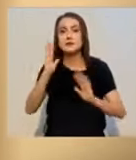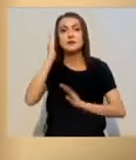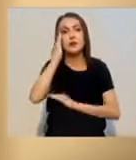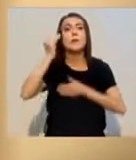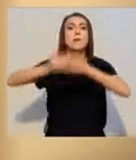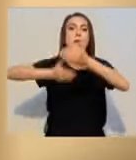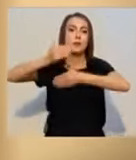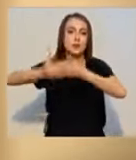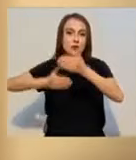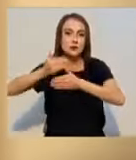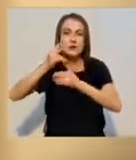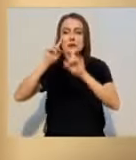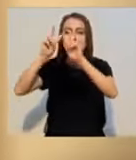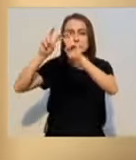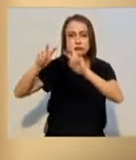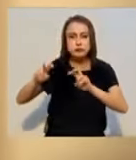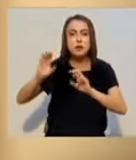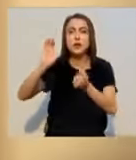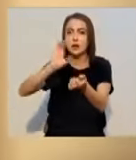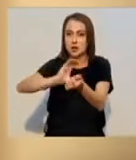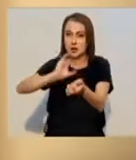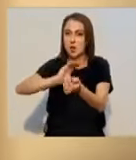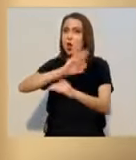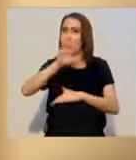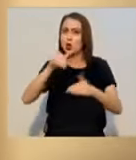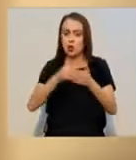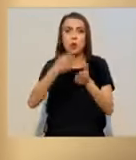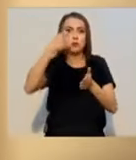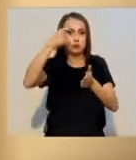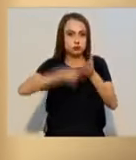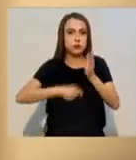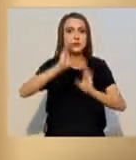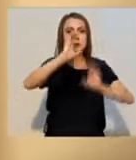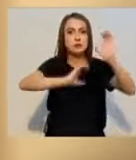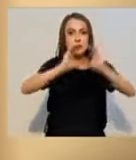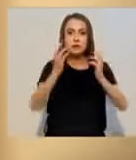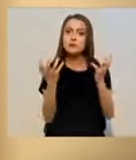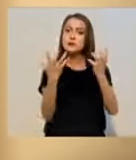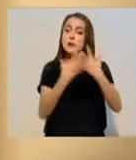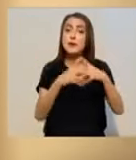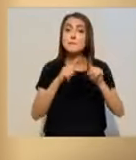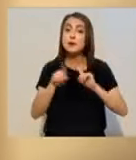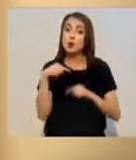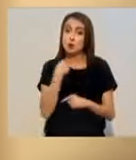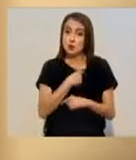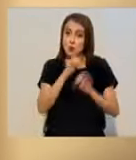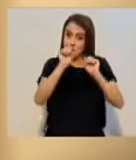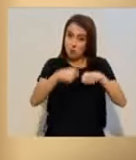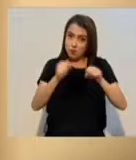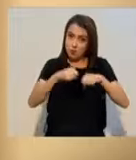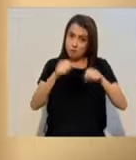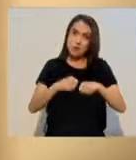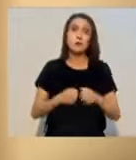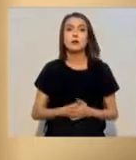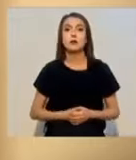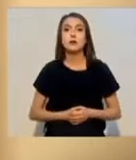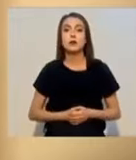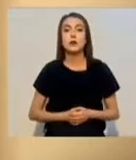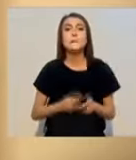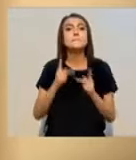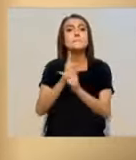siguen los procesos de estudio clínico y con toda la rigurosidad científica, pero esto nos daría la capacidad